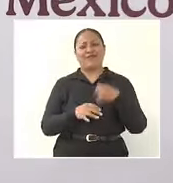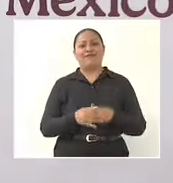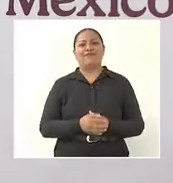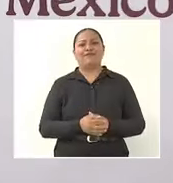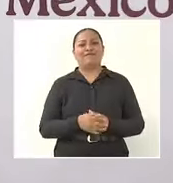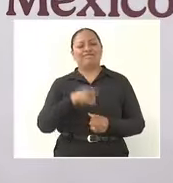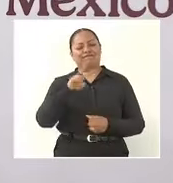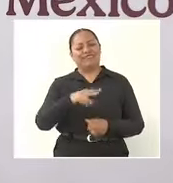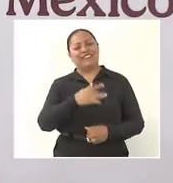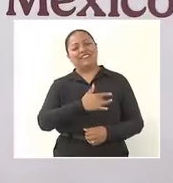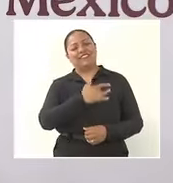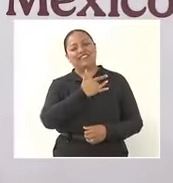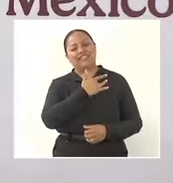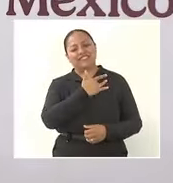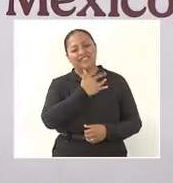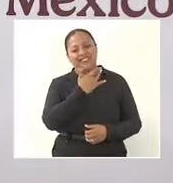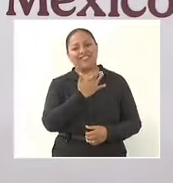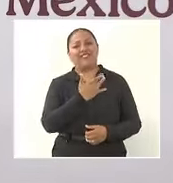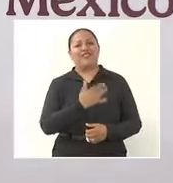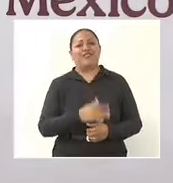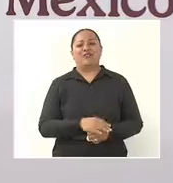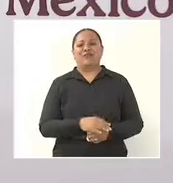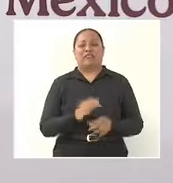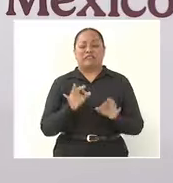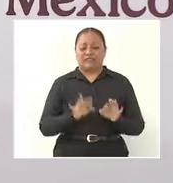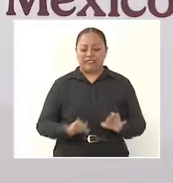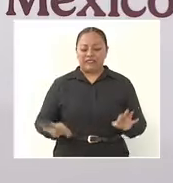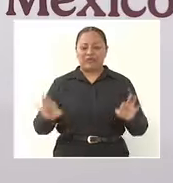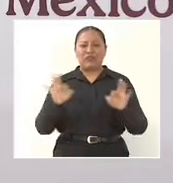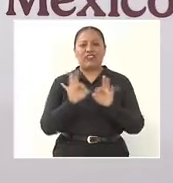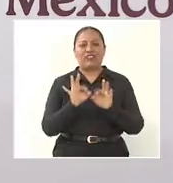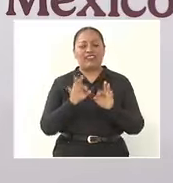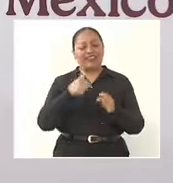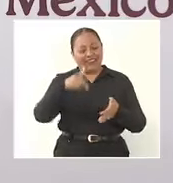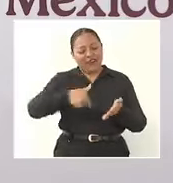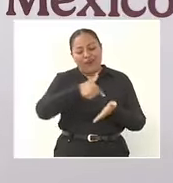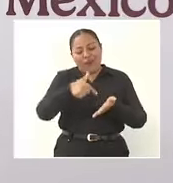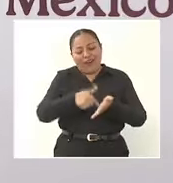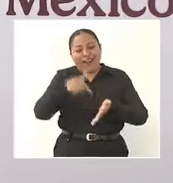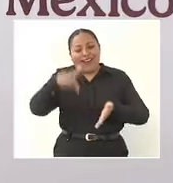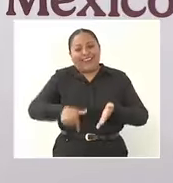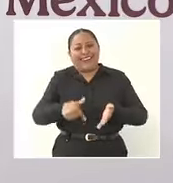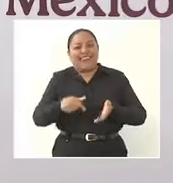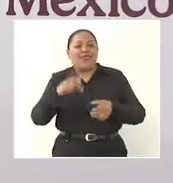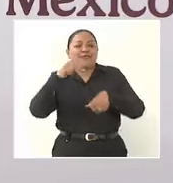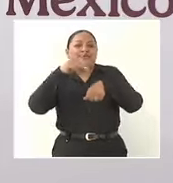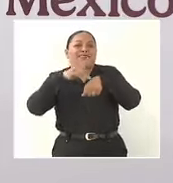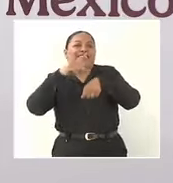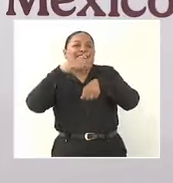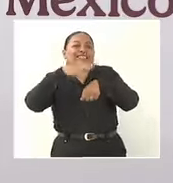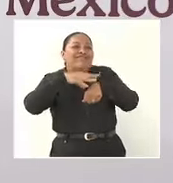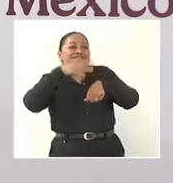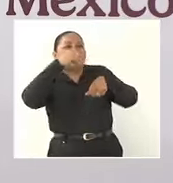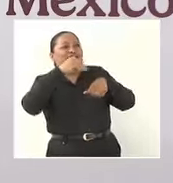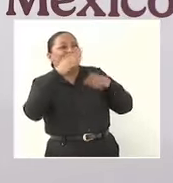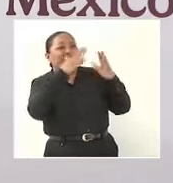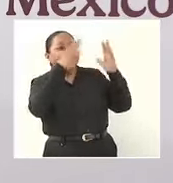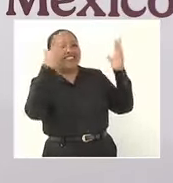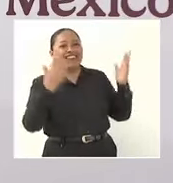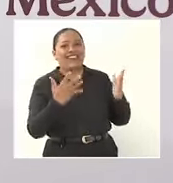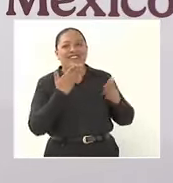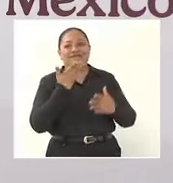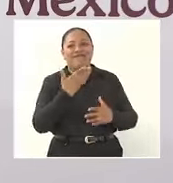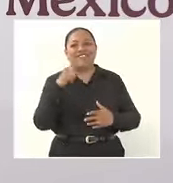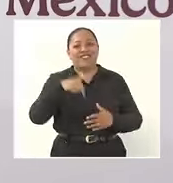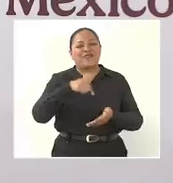un honor estar en esta hermosa ciudad, el lugar de las peñas, el Querétaro lindo, llenito de sol, como ahorita. Y yo